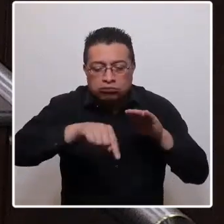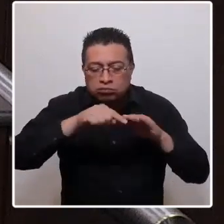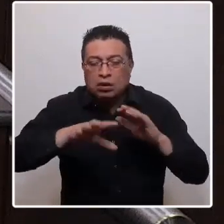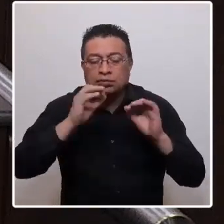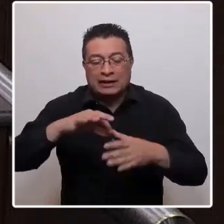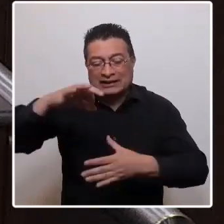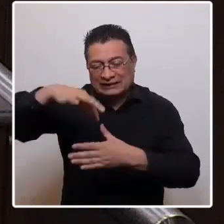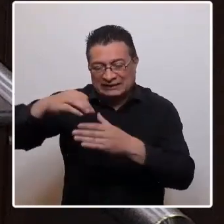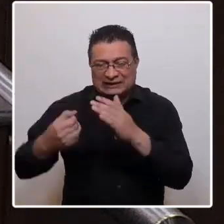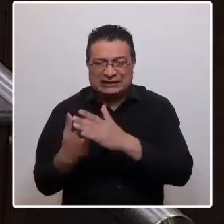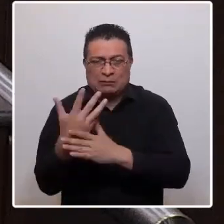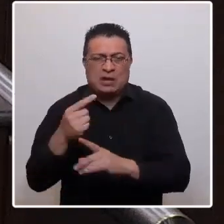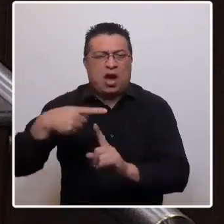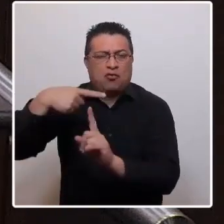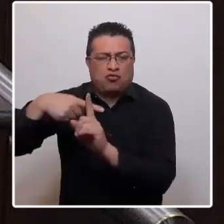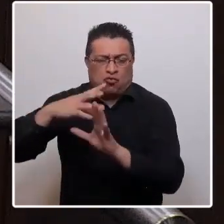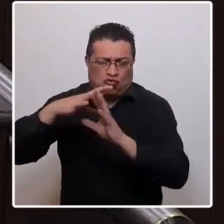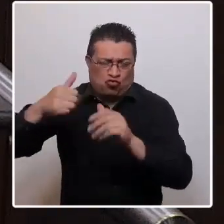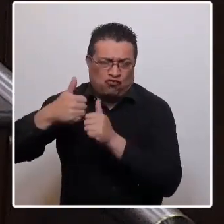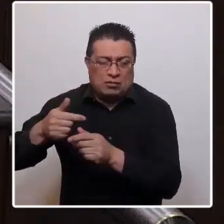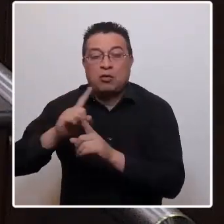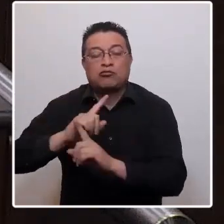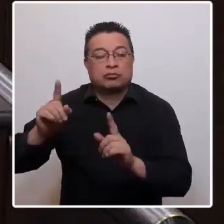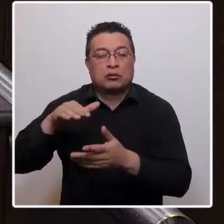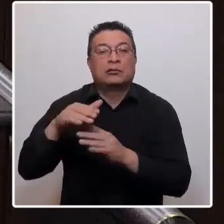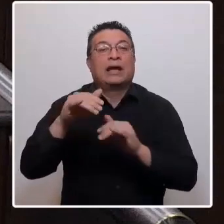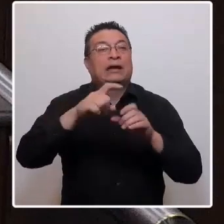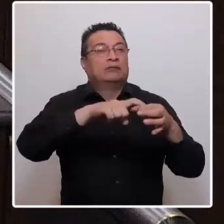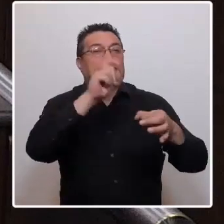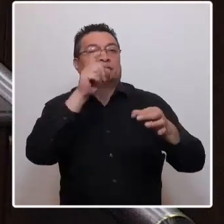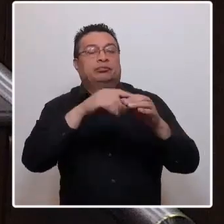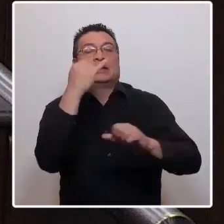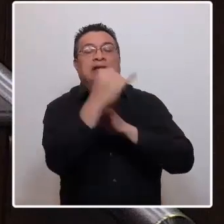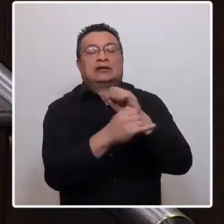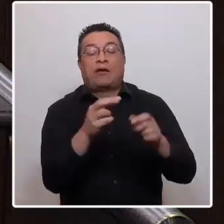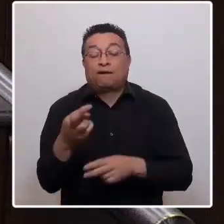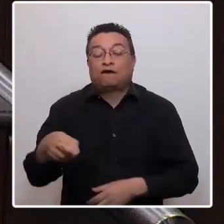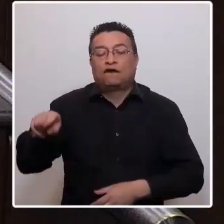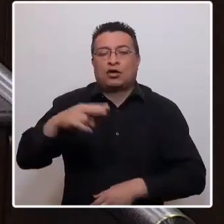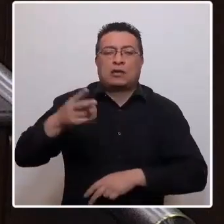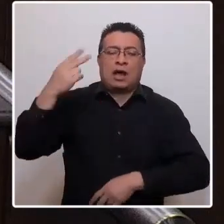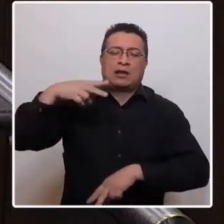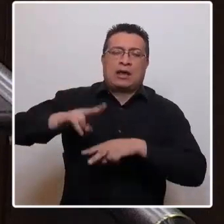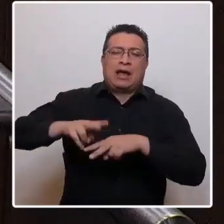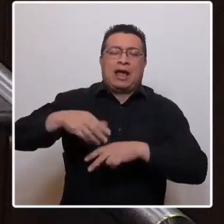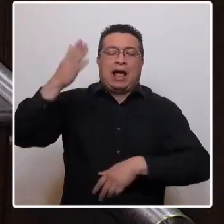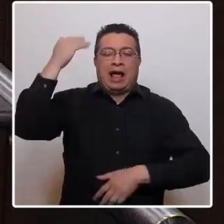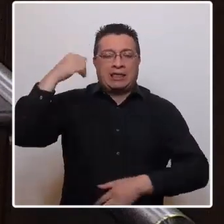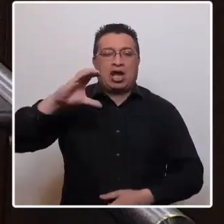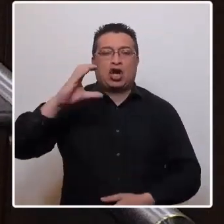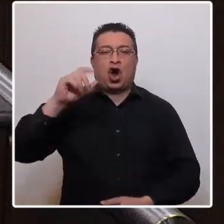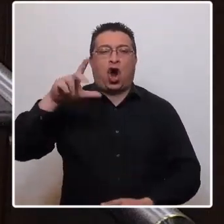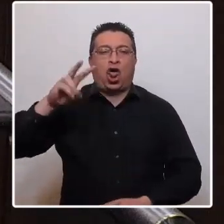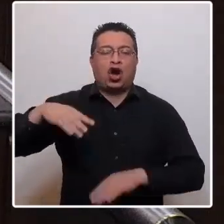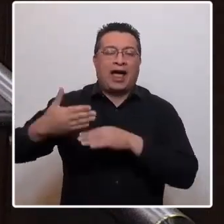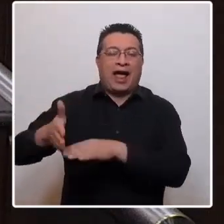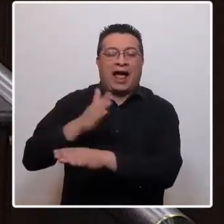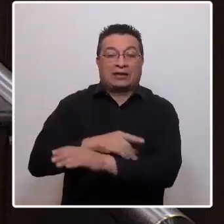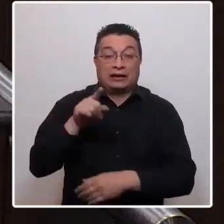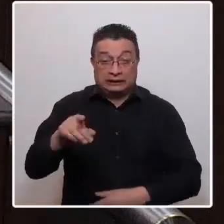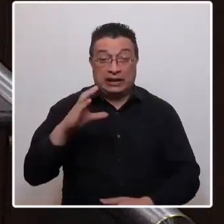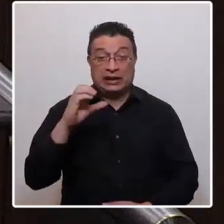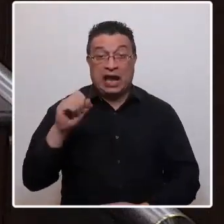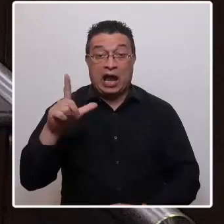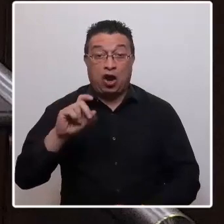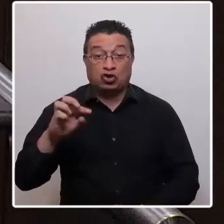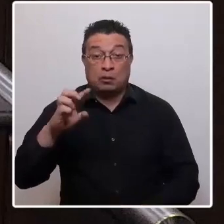de alto rendimiento, salirse de los mercados internacionales y volver a los tiempos precolombinos. Eso es lo que Carlos Peña ha llamado